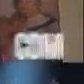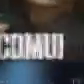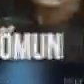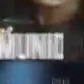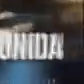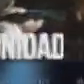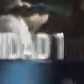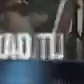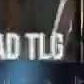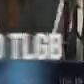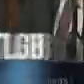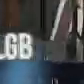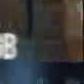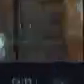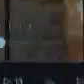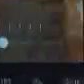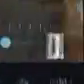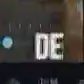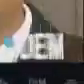e